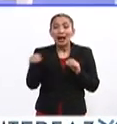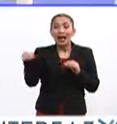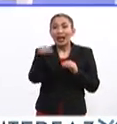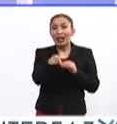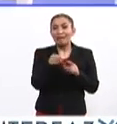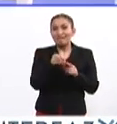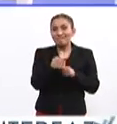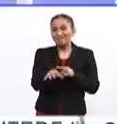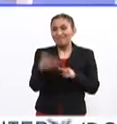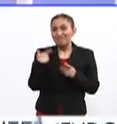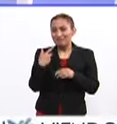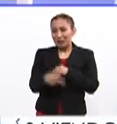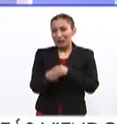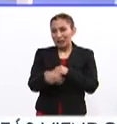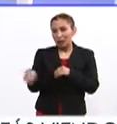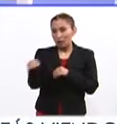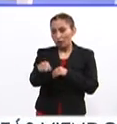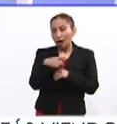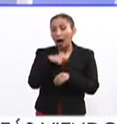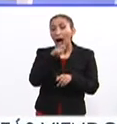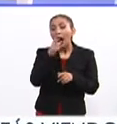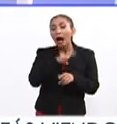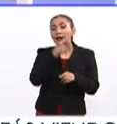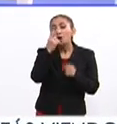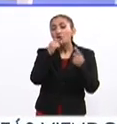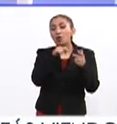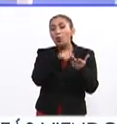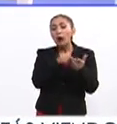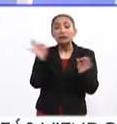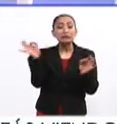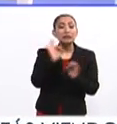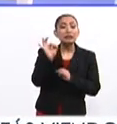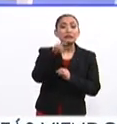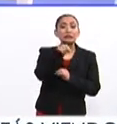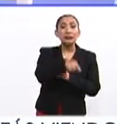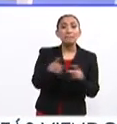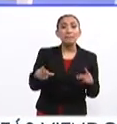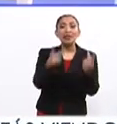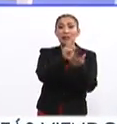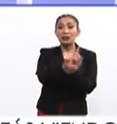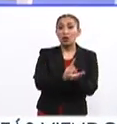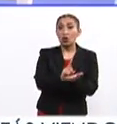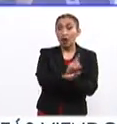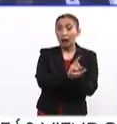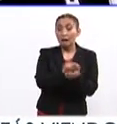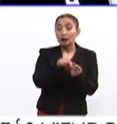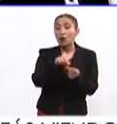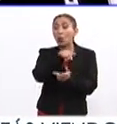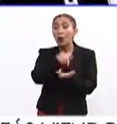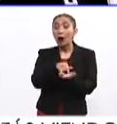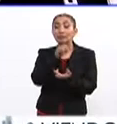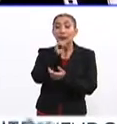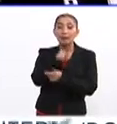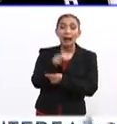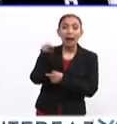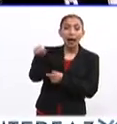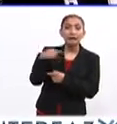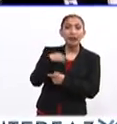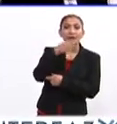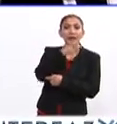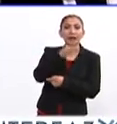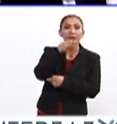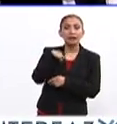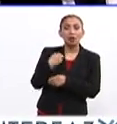lo que impacta. Tenemos detectados lugares de presumiblemente de venta de droga. lugares en donde hacen